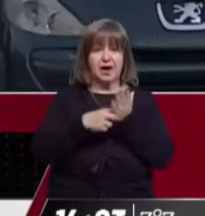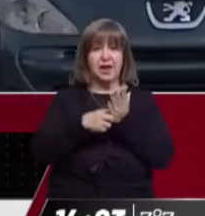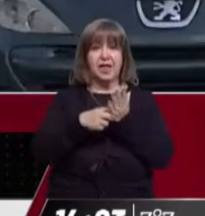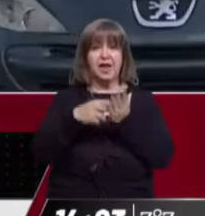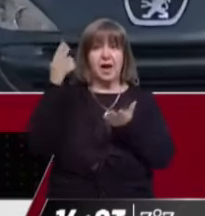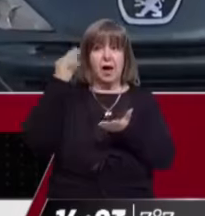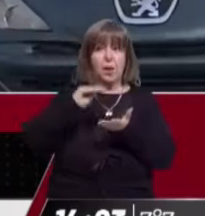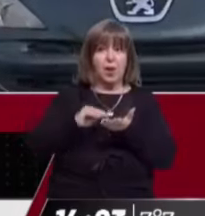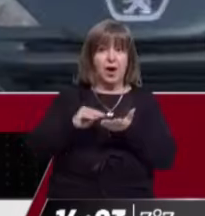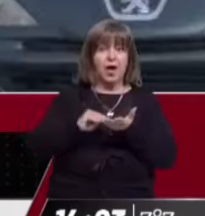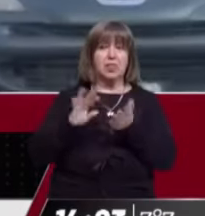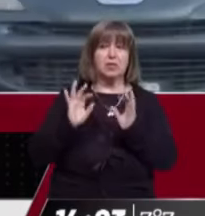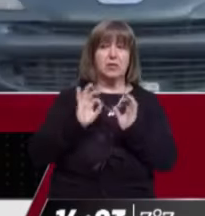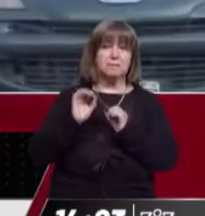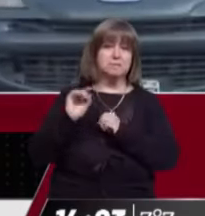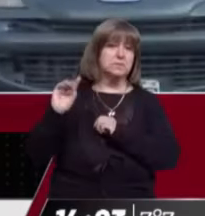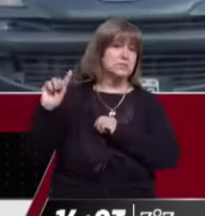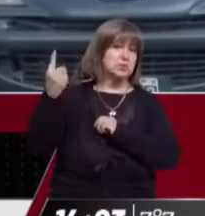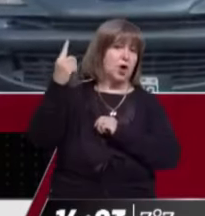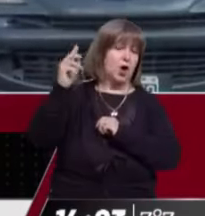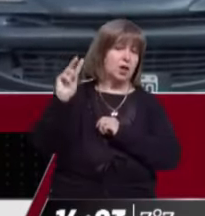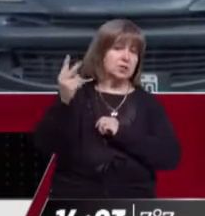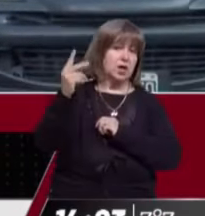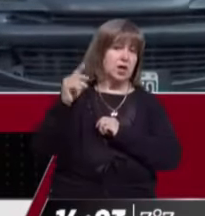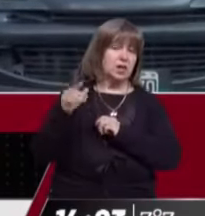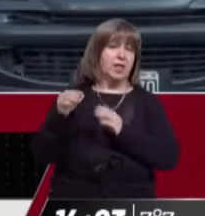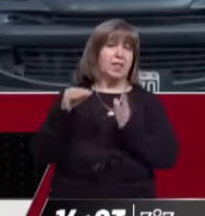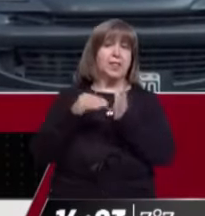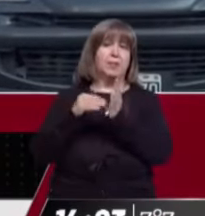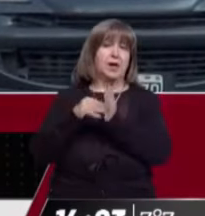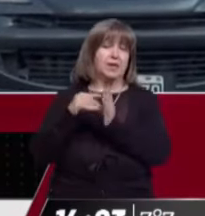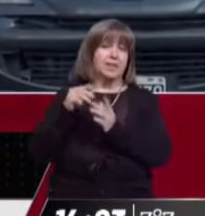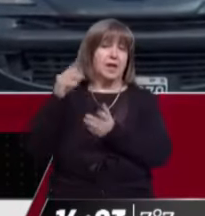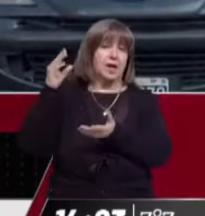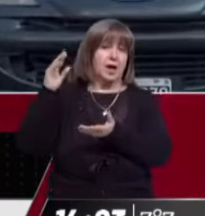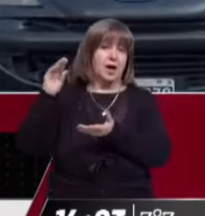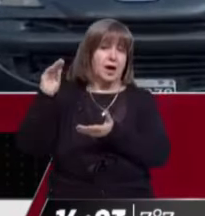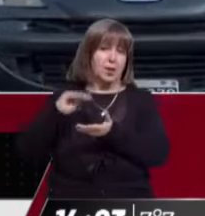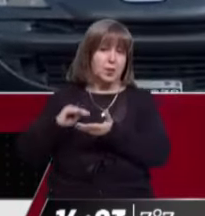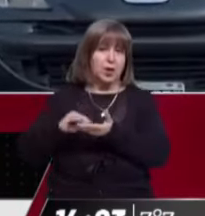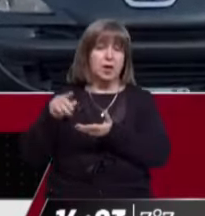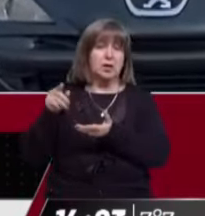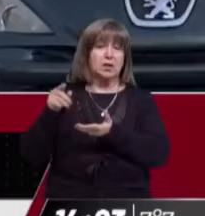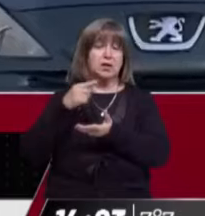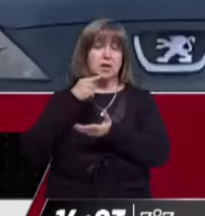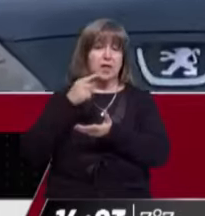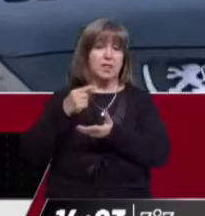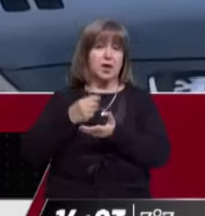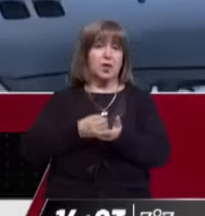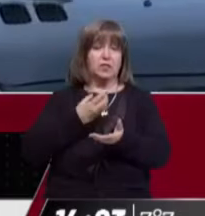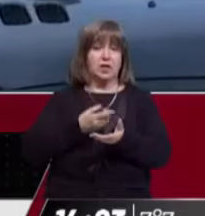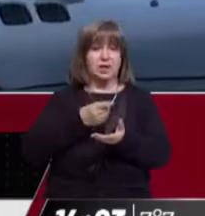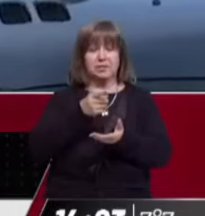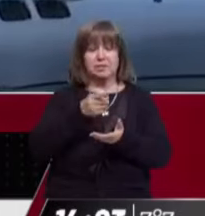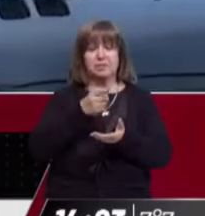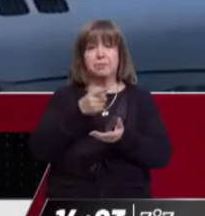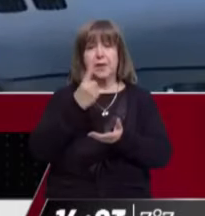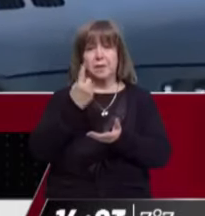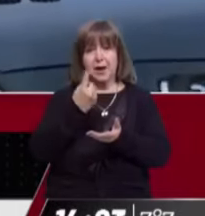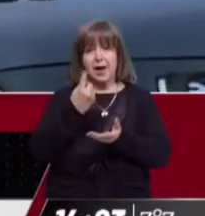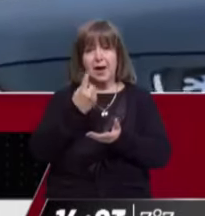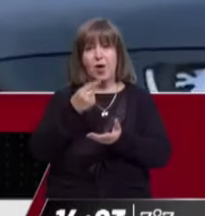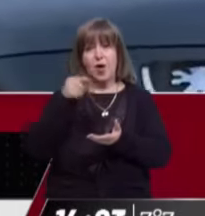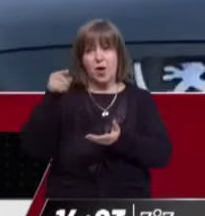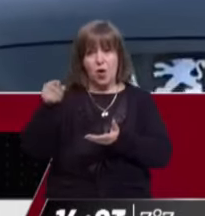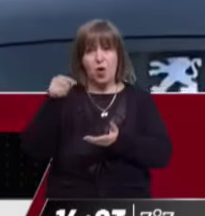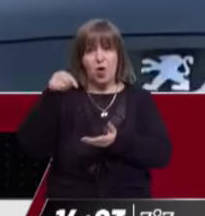así que evidentemente es un relato totalmente armado que va a ser en base a lo que relató hoy la víctima. No nos olvidemos que la indagatoria la iban a tener